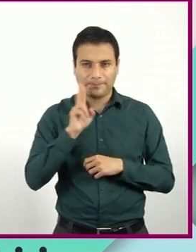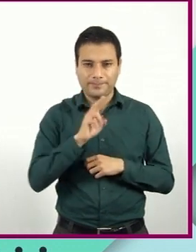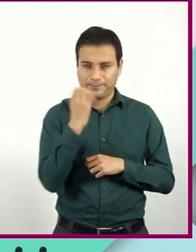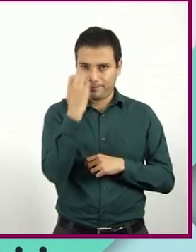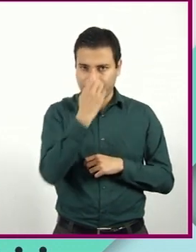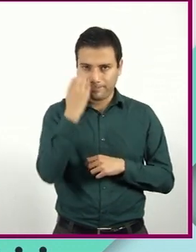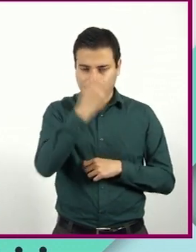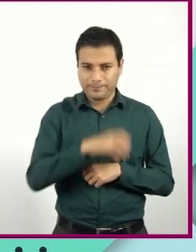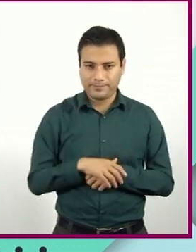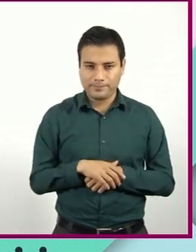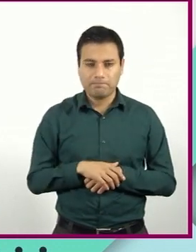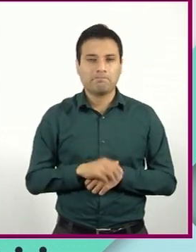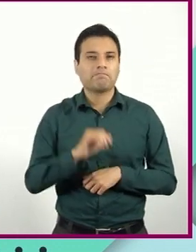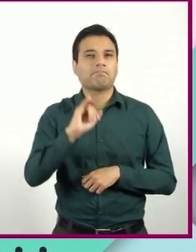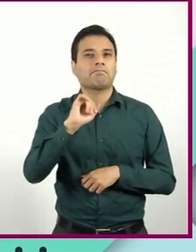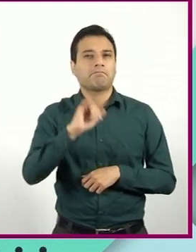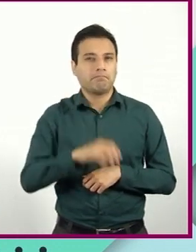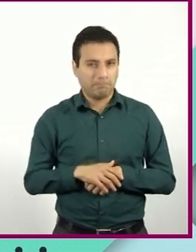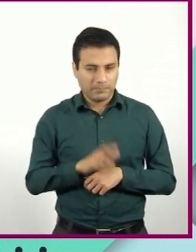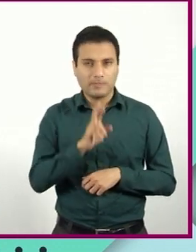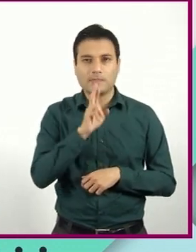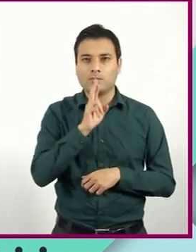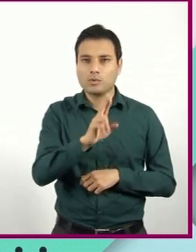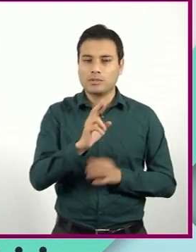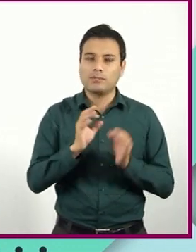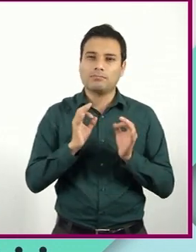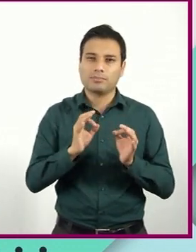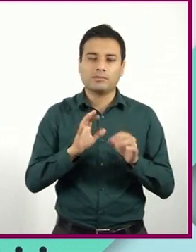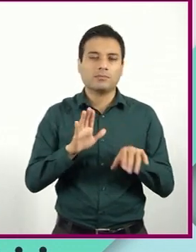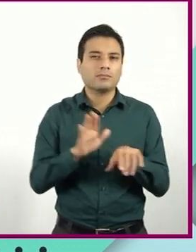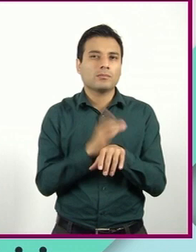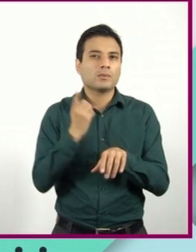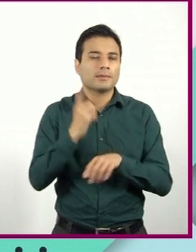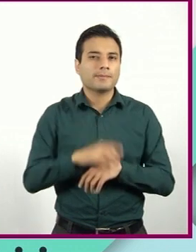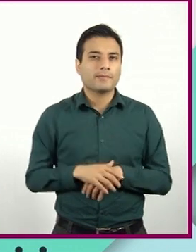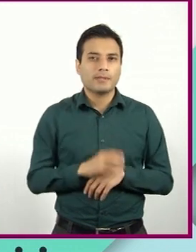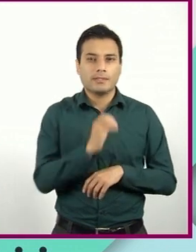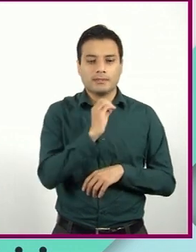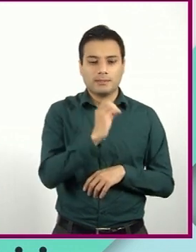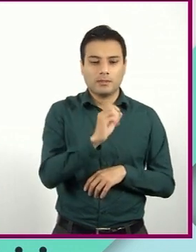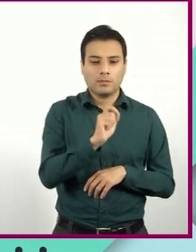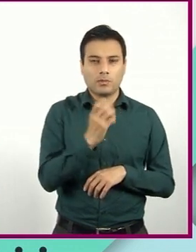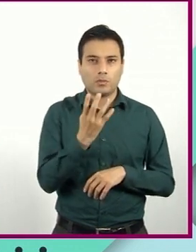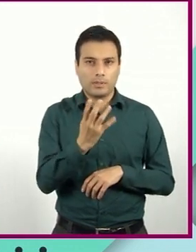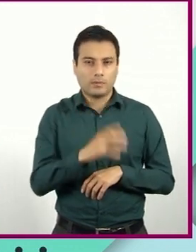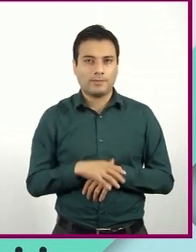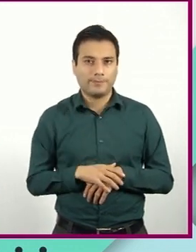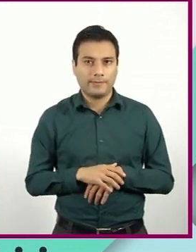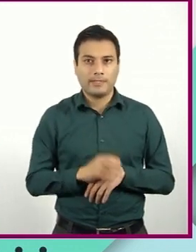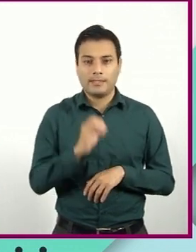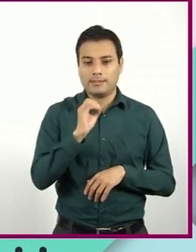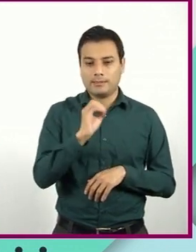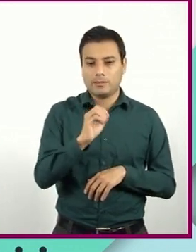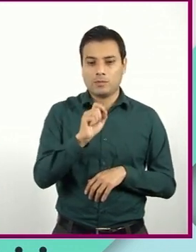tanto, comprobamos que la respuesta fue correcta, ya que entre 0.4 y